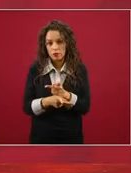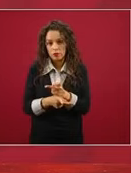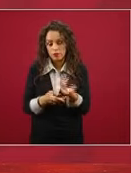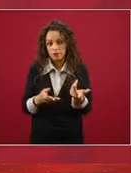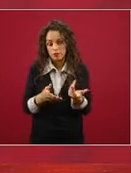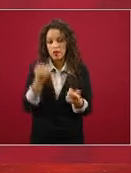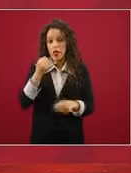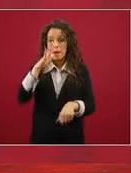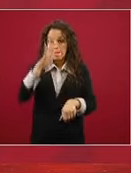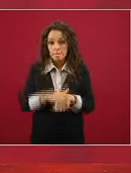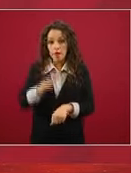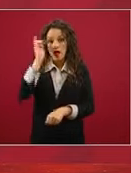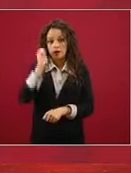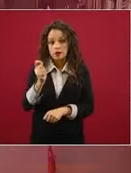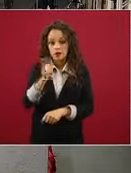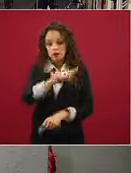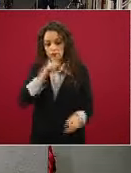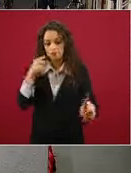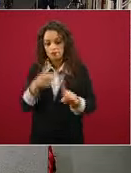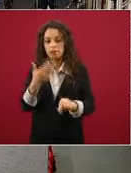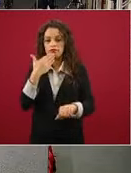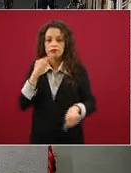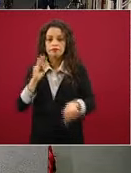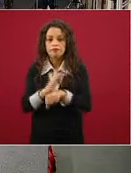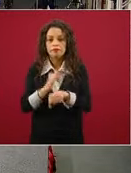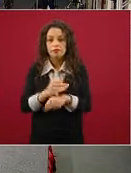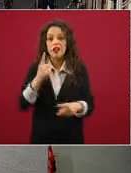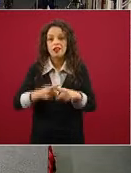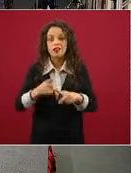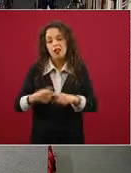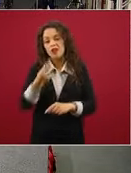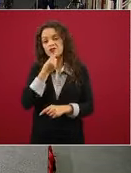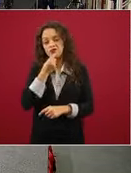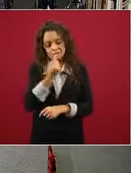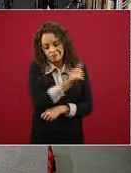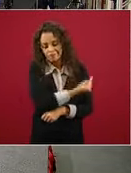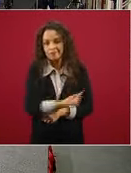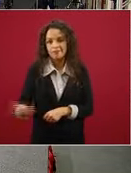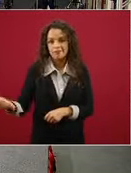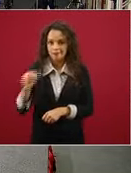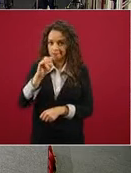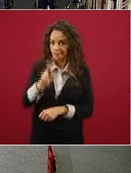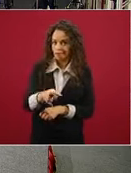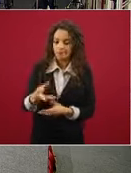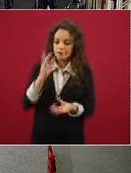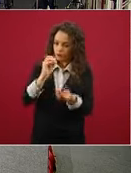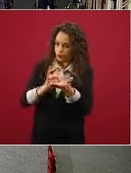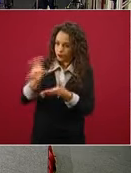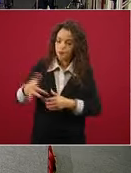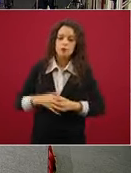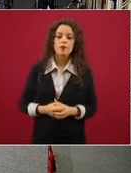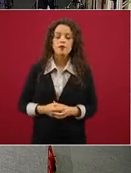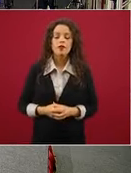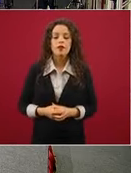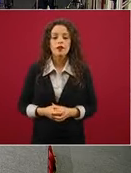la niñez. Gracias. Colega, por favor, y luego Saturnino.